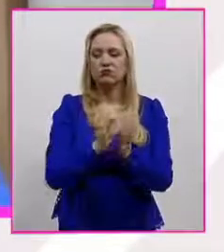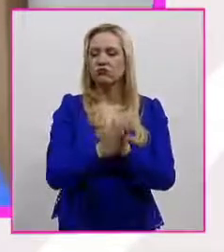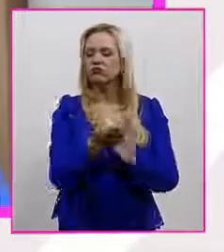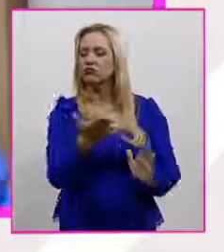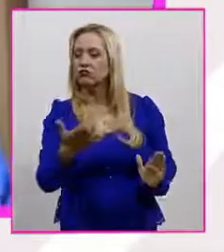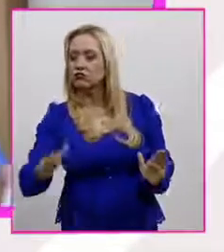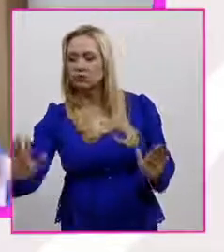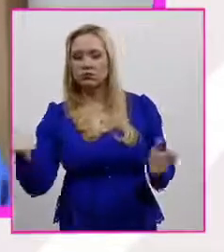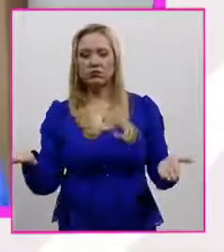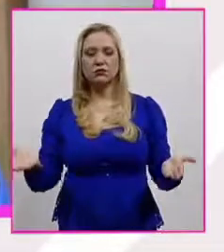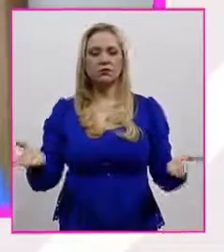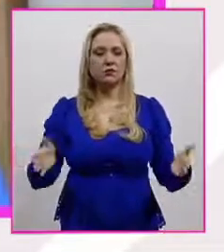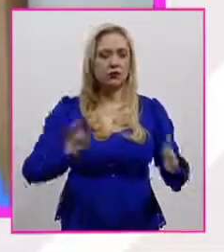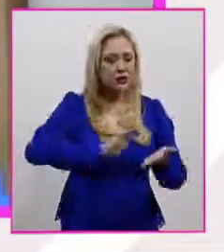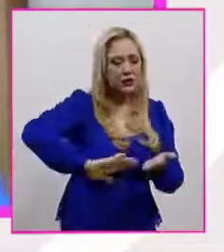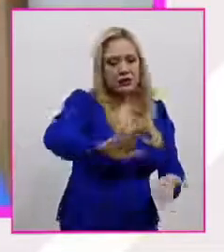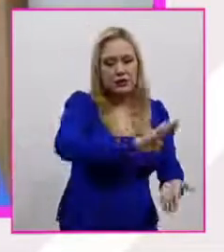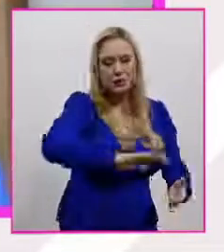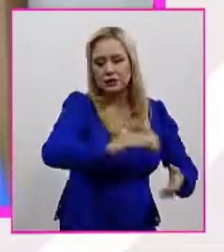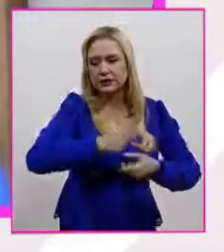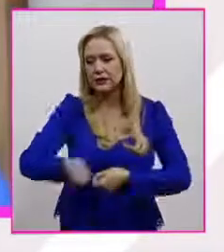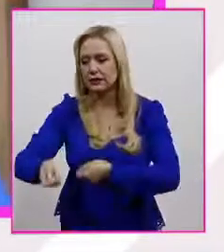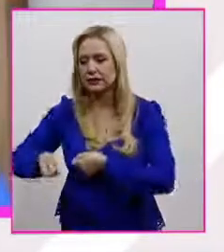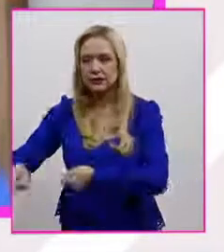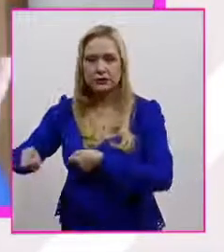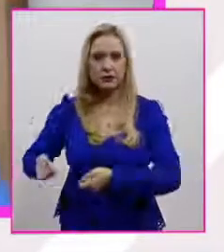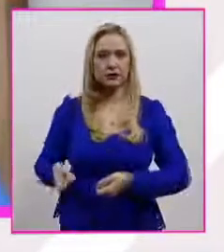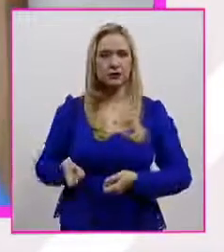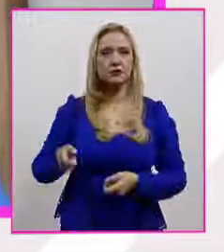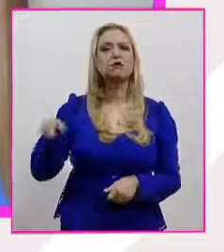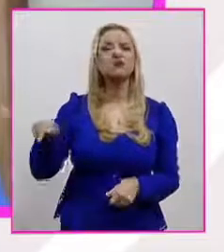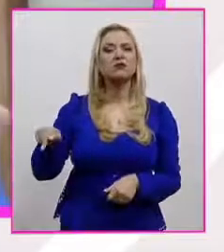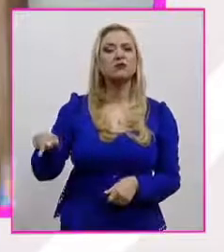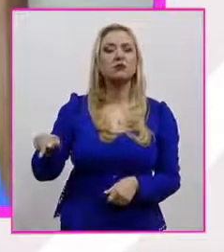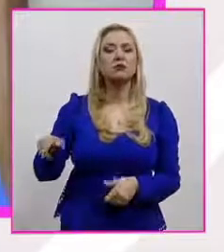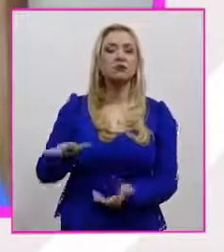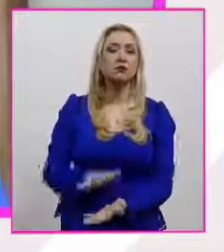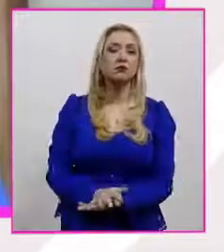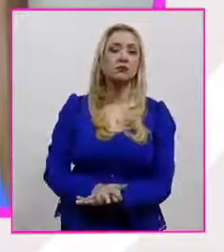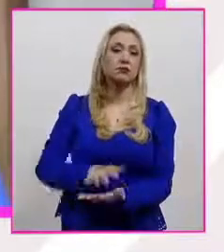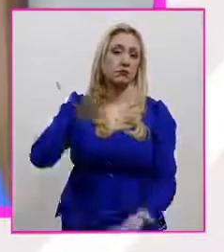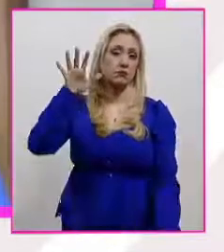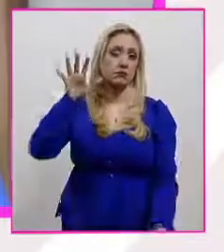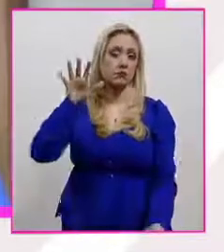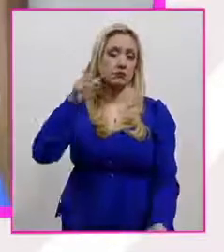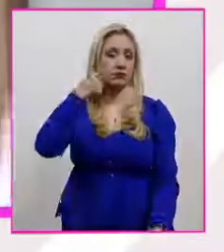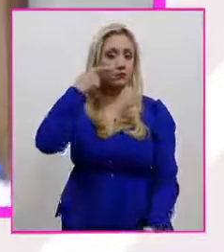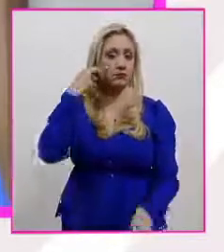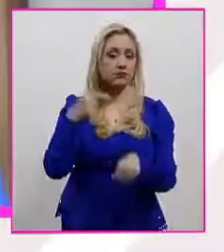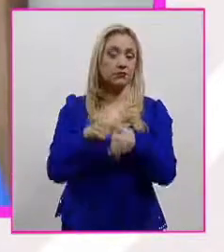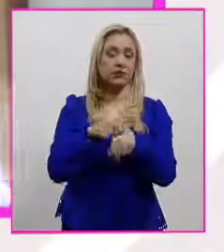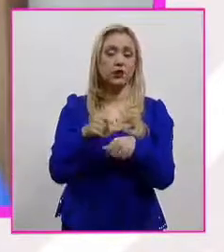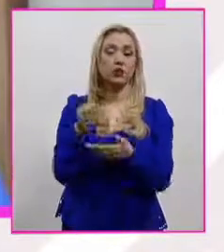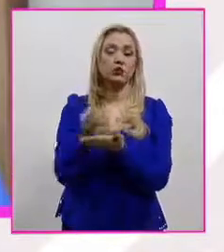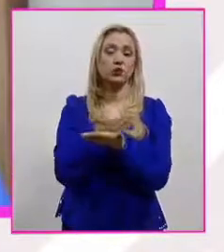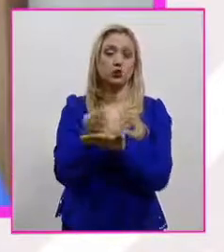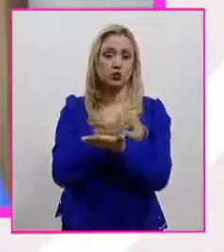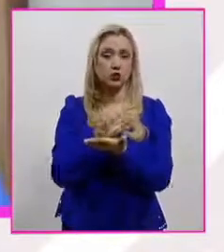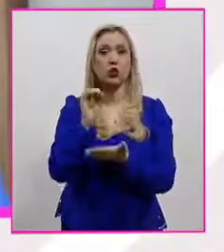básicamente labores de escritorio, por ponerlas de alguna forma, están realizadas en mayor medida por personas de tonos de piel más